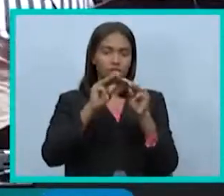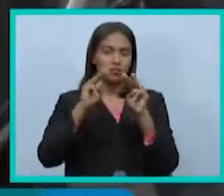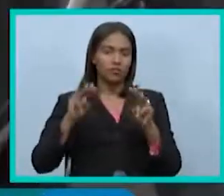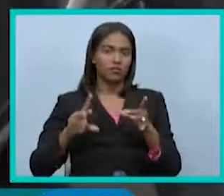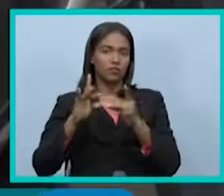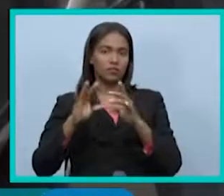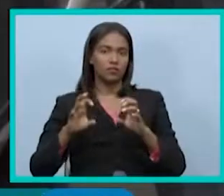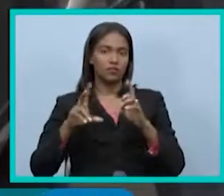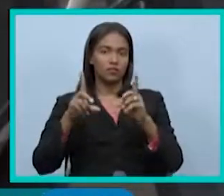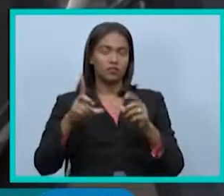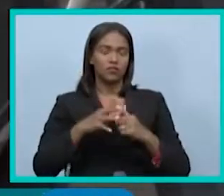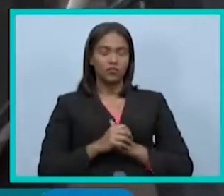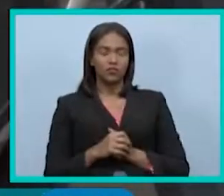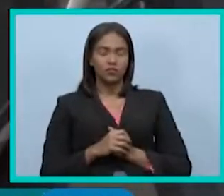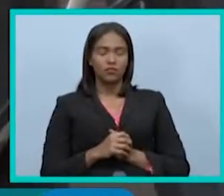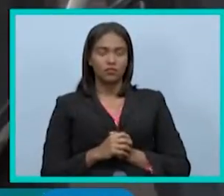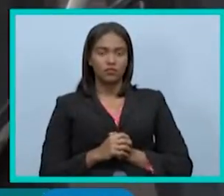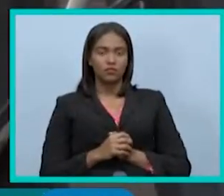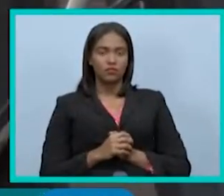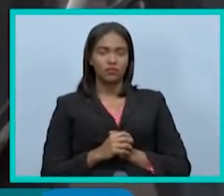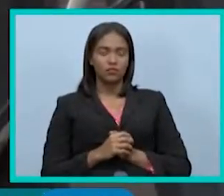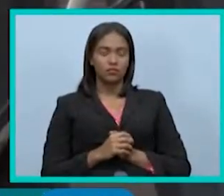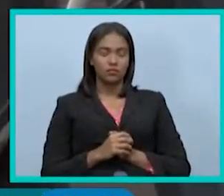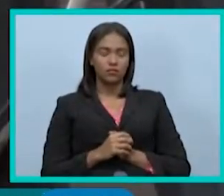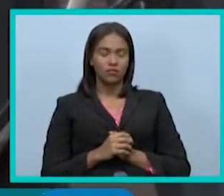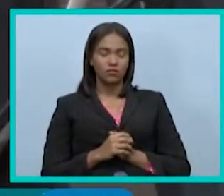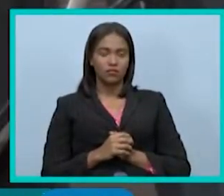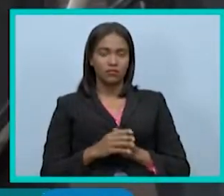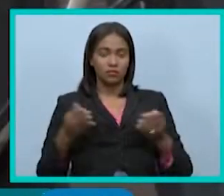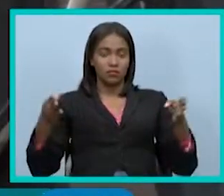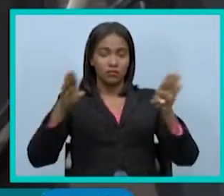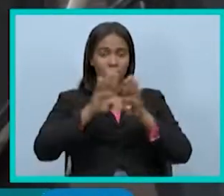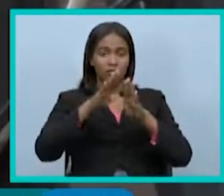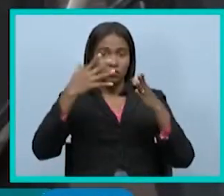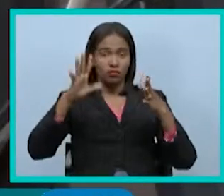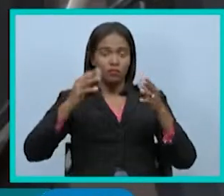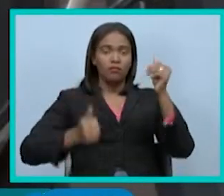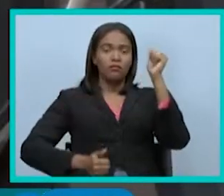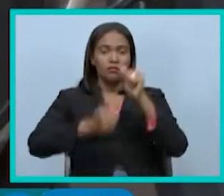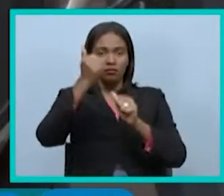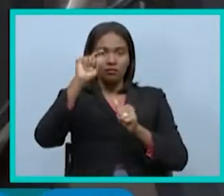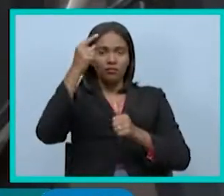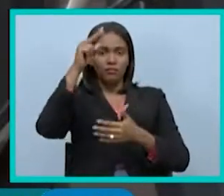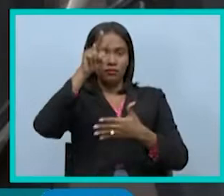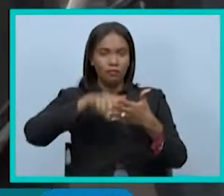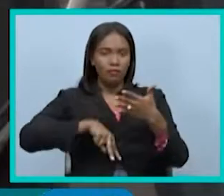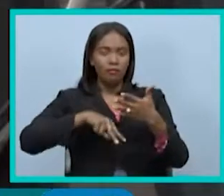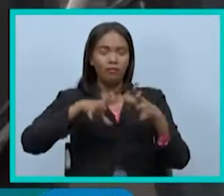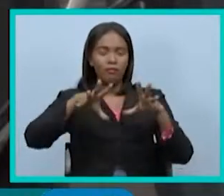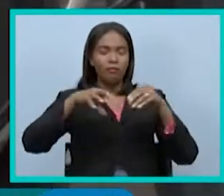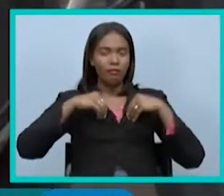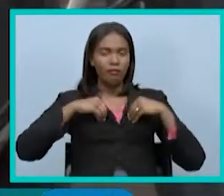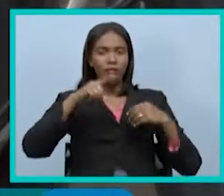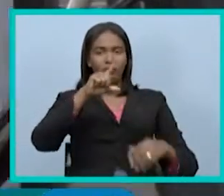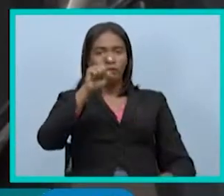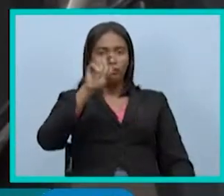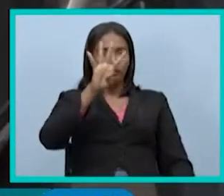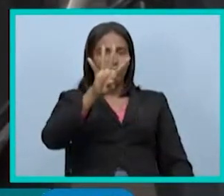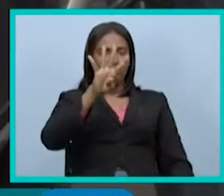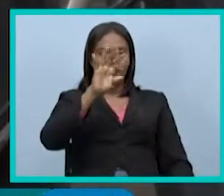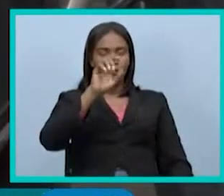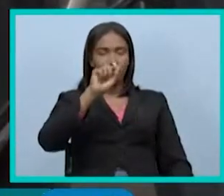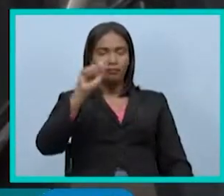Educación. Cerró la votación, ha aprobado en primera lectura, 104